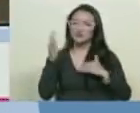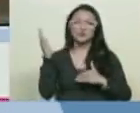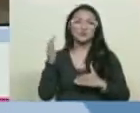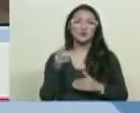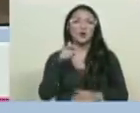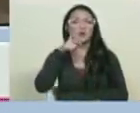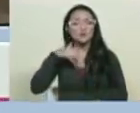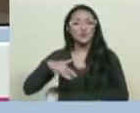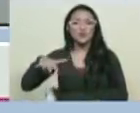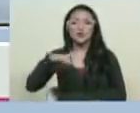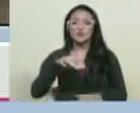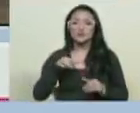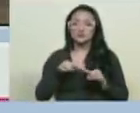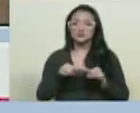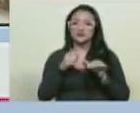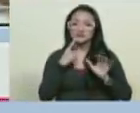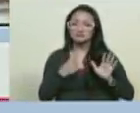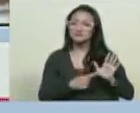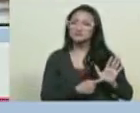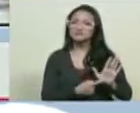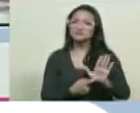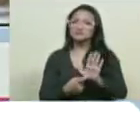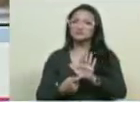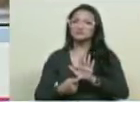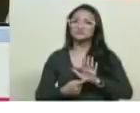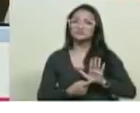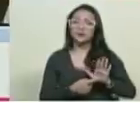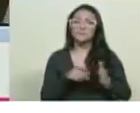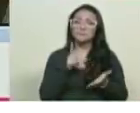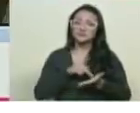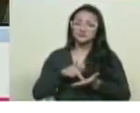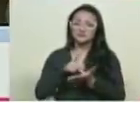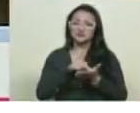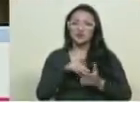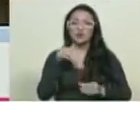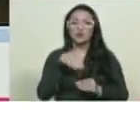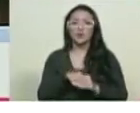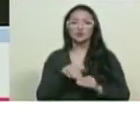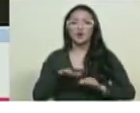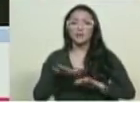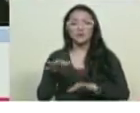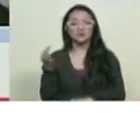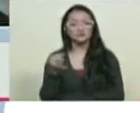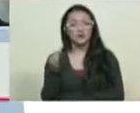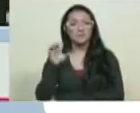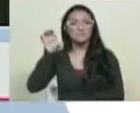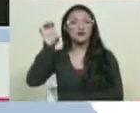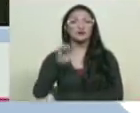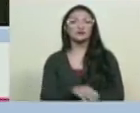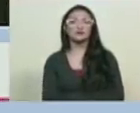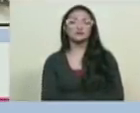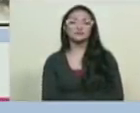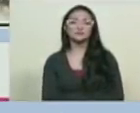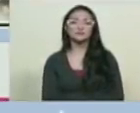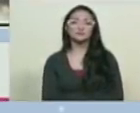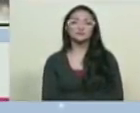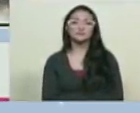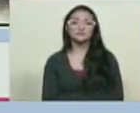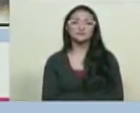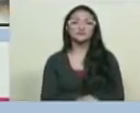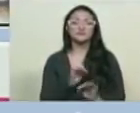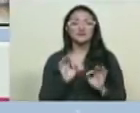el pueblo siga demostrando con su participación, con su voto, el apoyo verdadero a la patria. Para el 15 de diciembre, otra